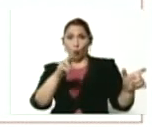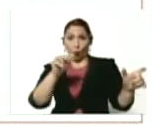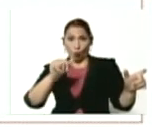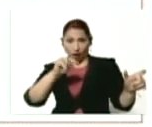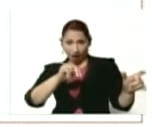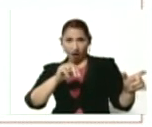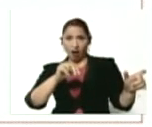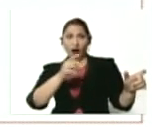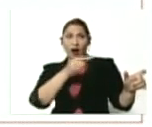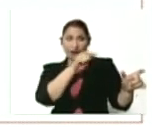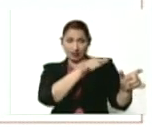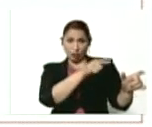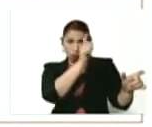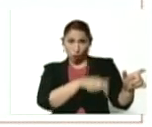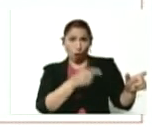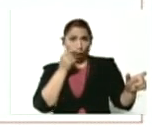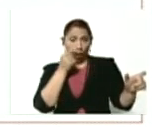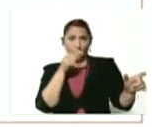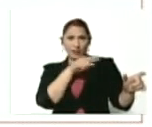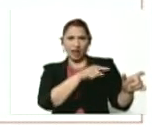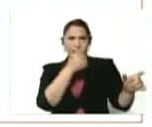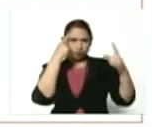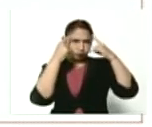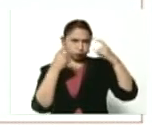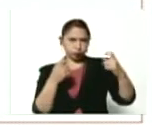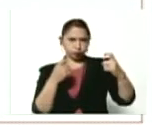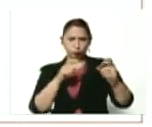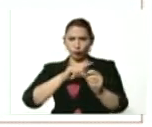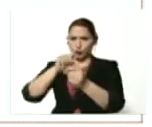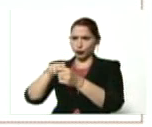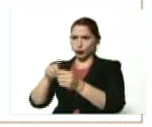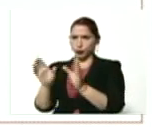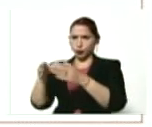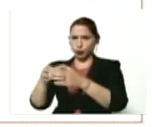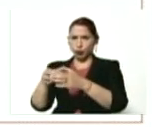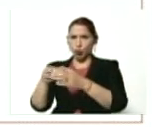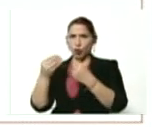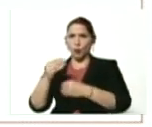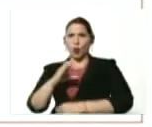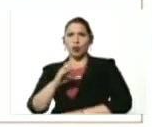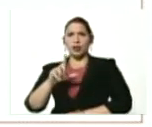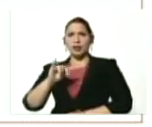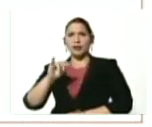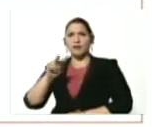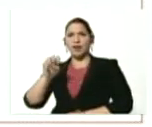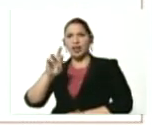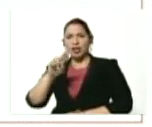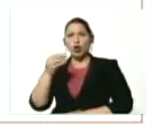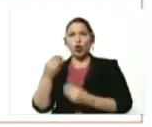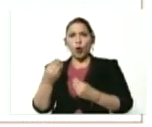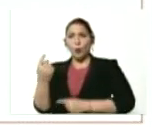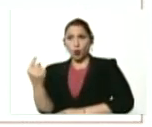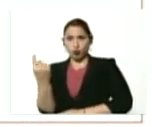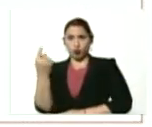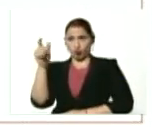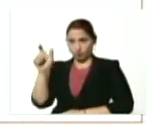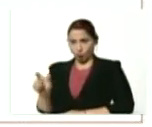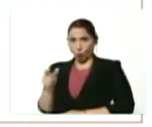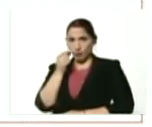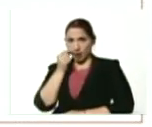estaba destacado en la zona del Zulia, donde Cliver Alcalá Cordones fungía como uno de los